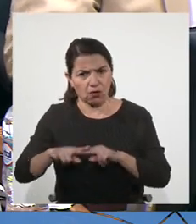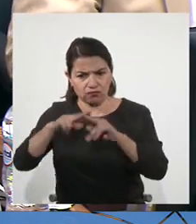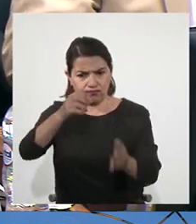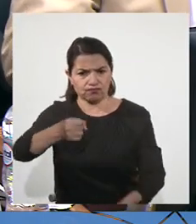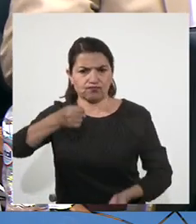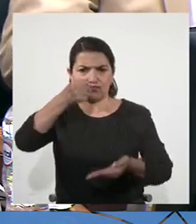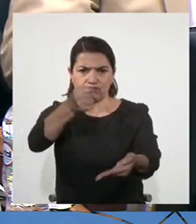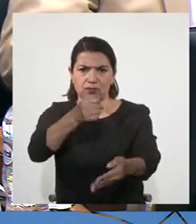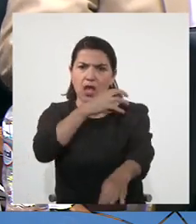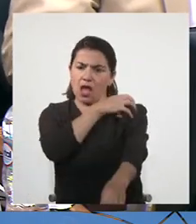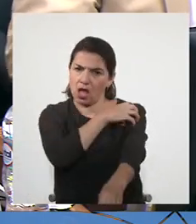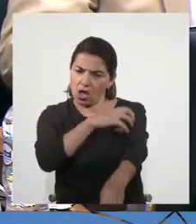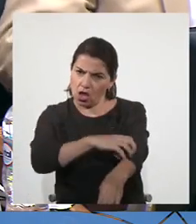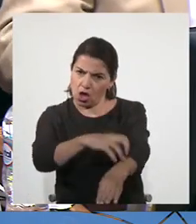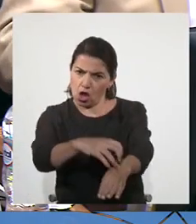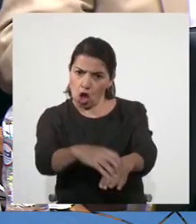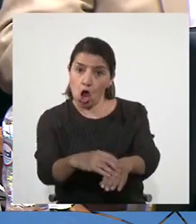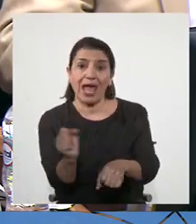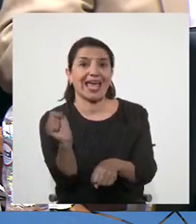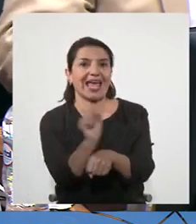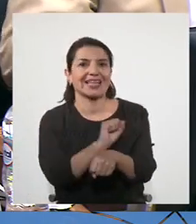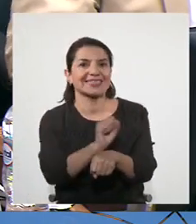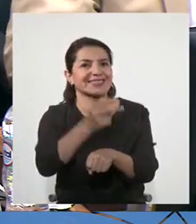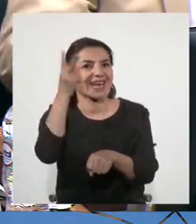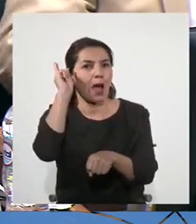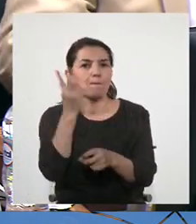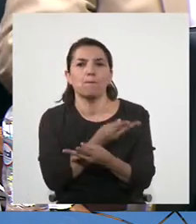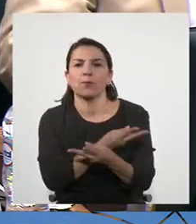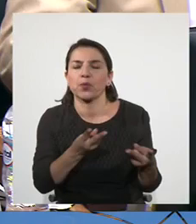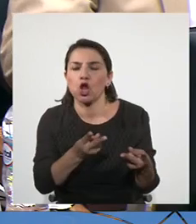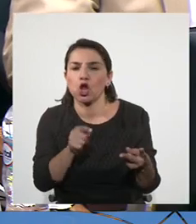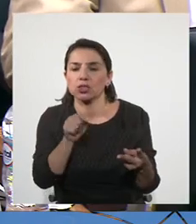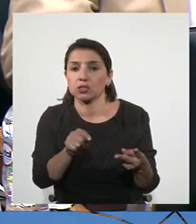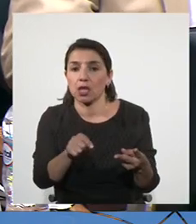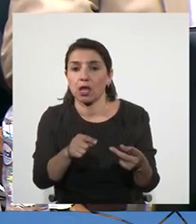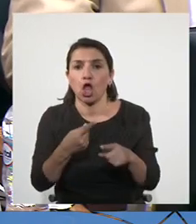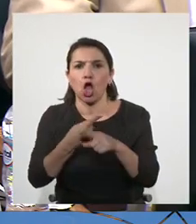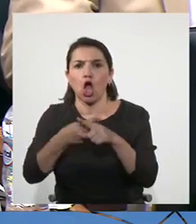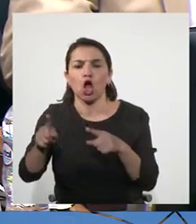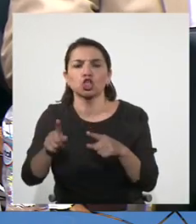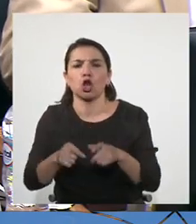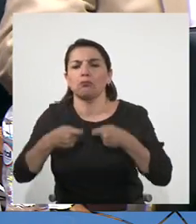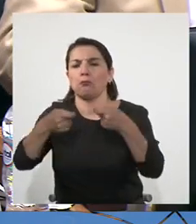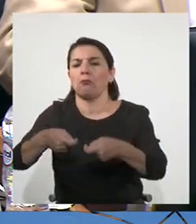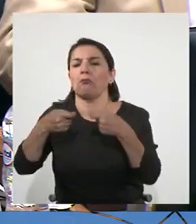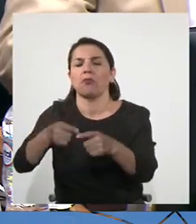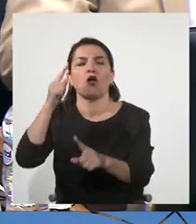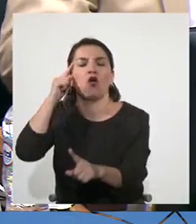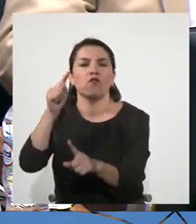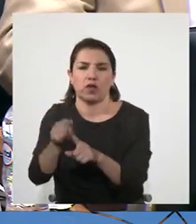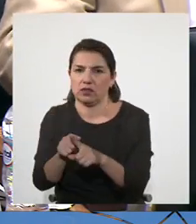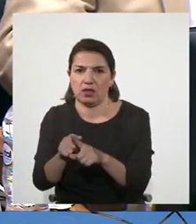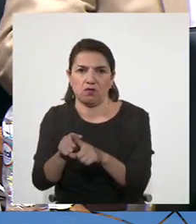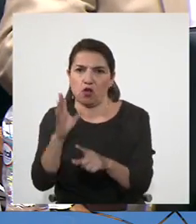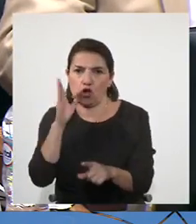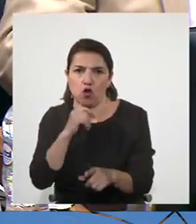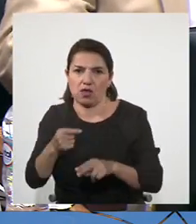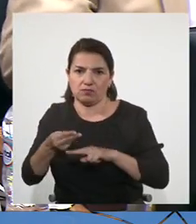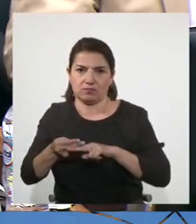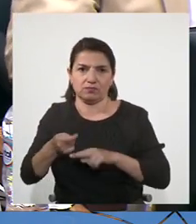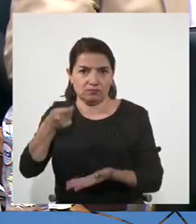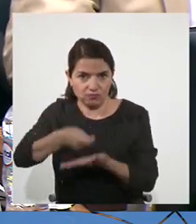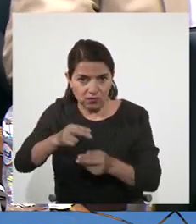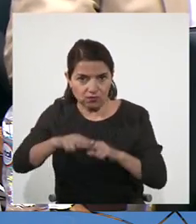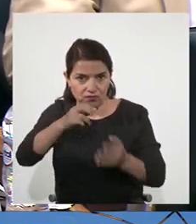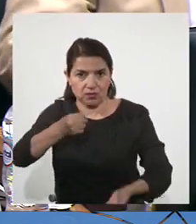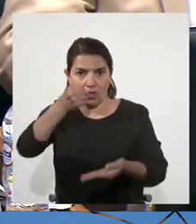es meter esos recursos en inversiones que deberían haber tenido otro financiamiento que tampoco llega a la región. Nos dan por